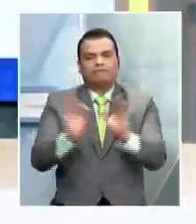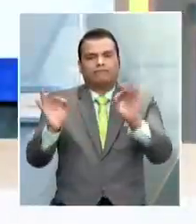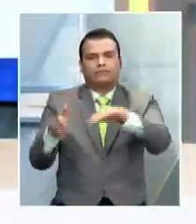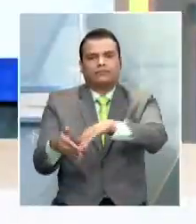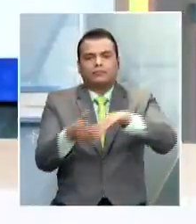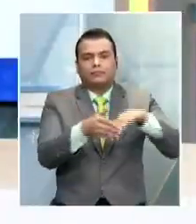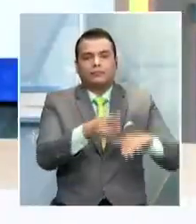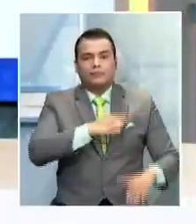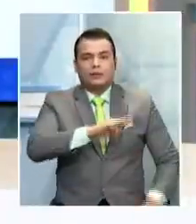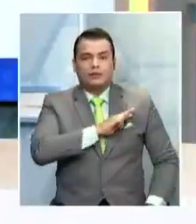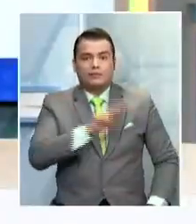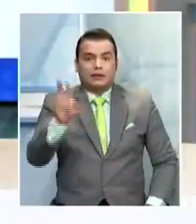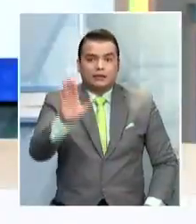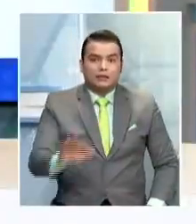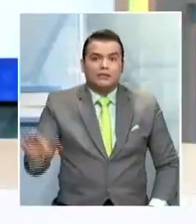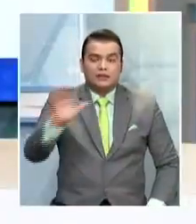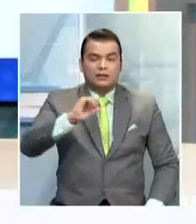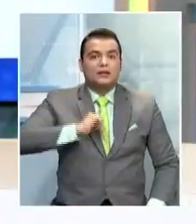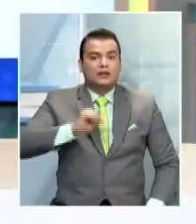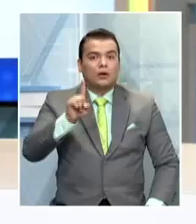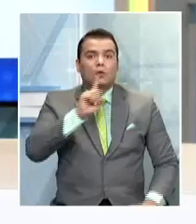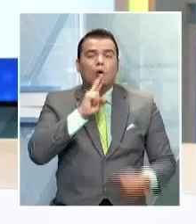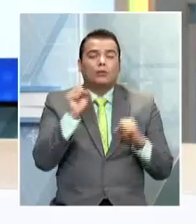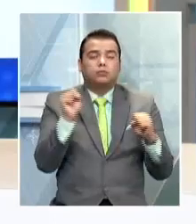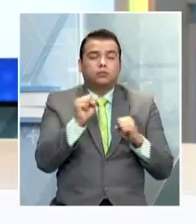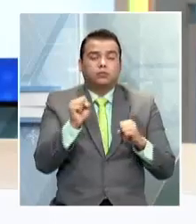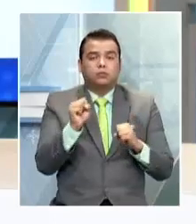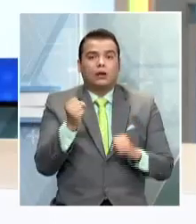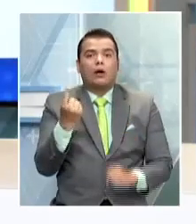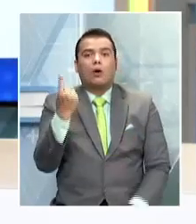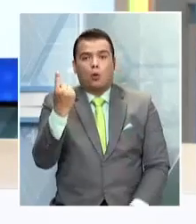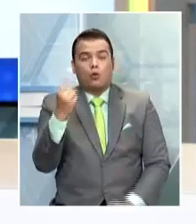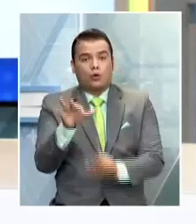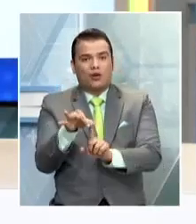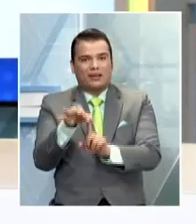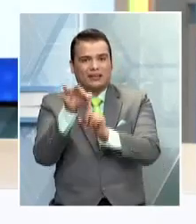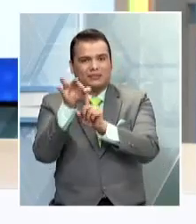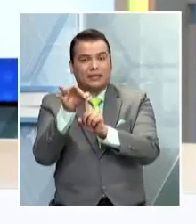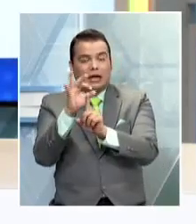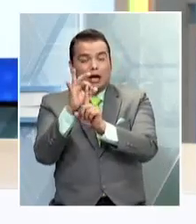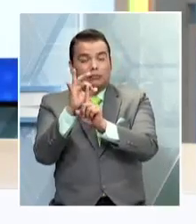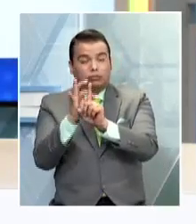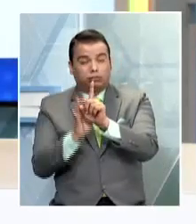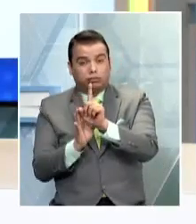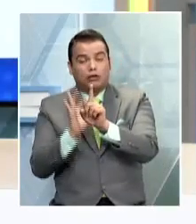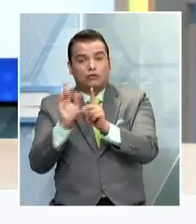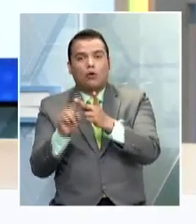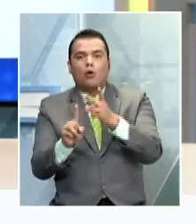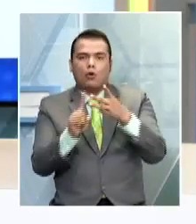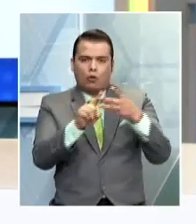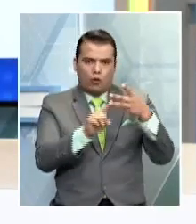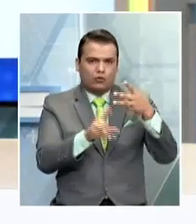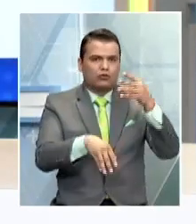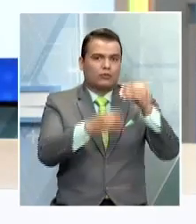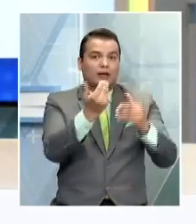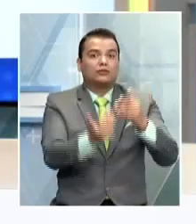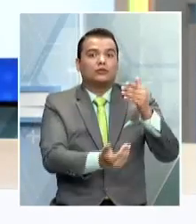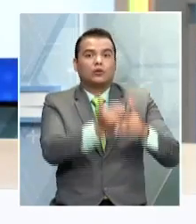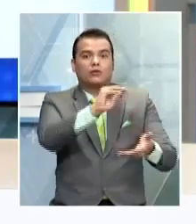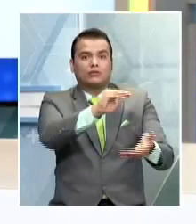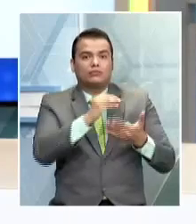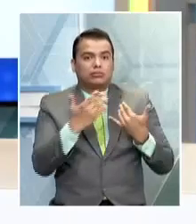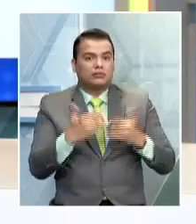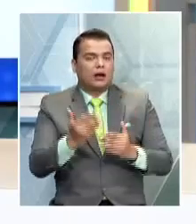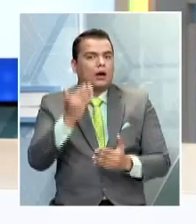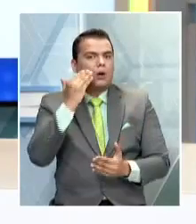Mientras tanto, en el Valle del Cauca ya hay un congelador y dos ultracongeladores que servirán para almacenar las dosis de vacunas contra el COVID-19 que se